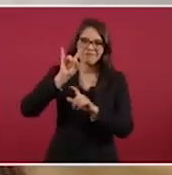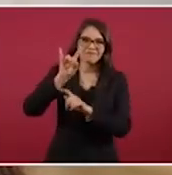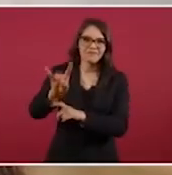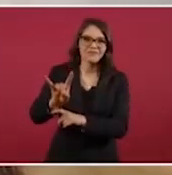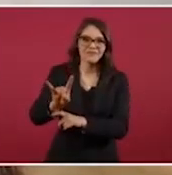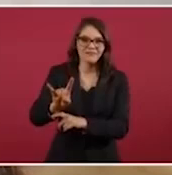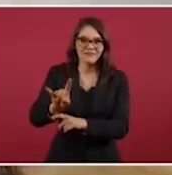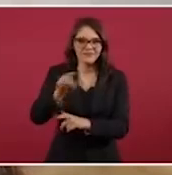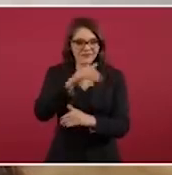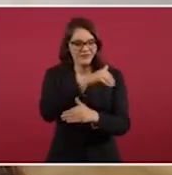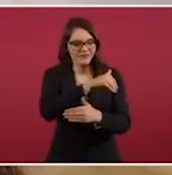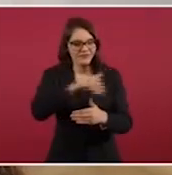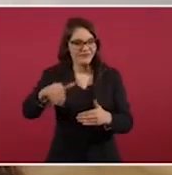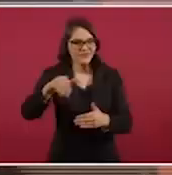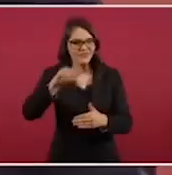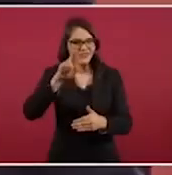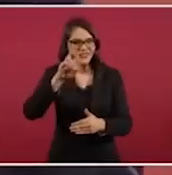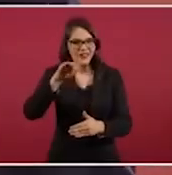en Reforma